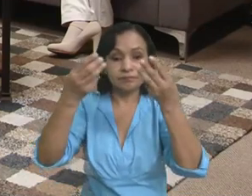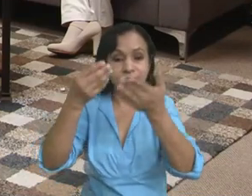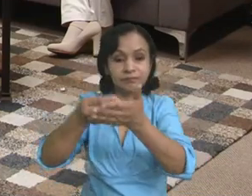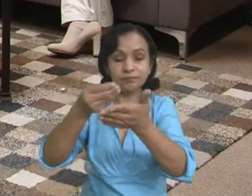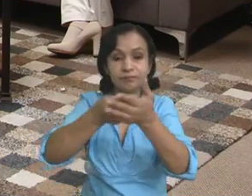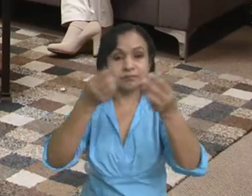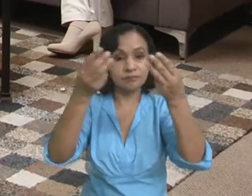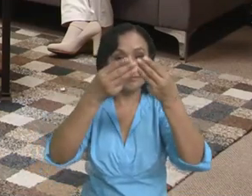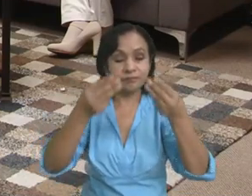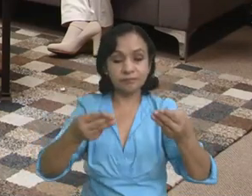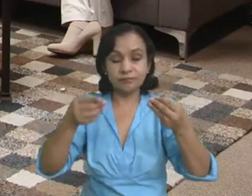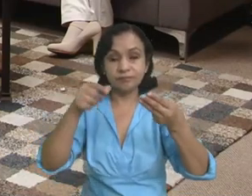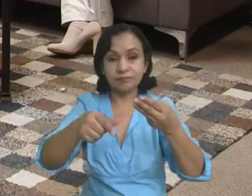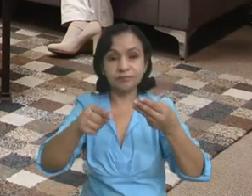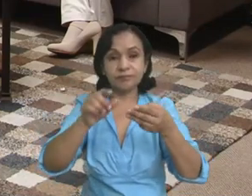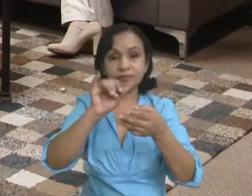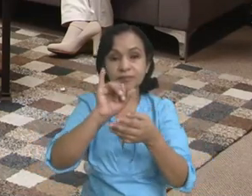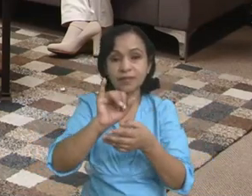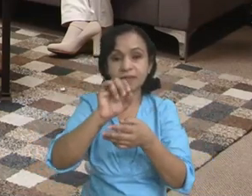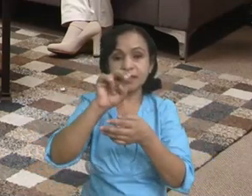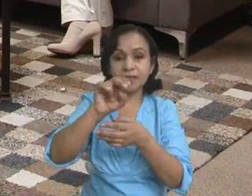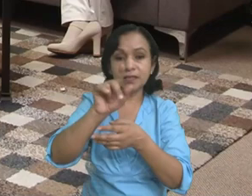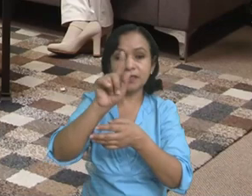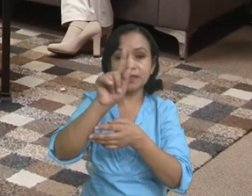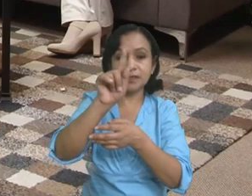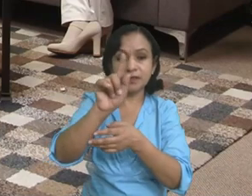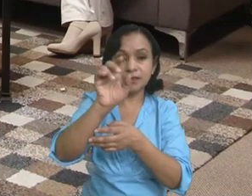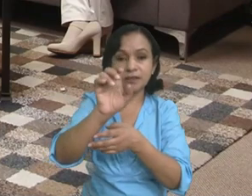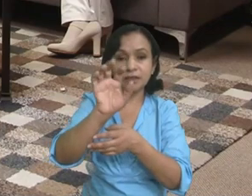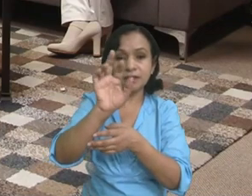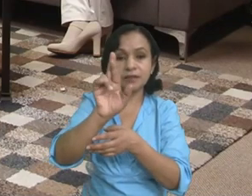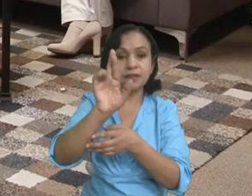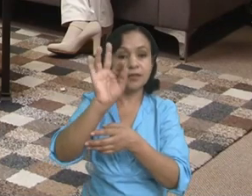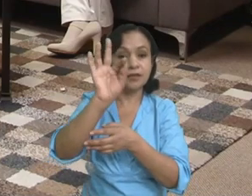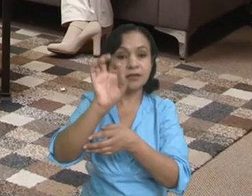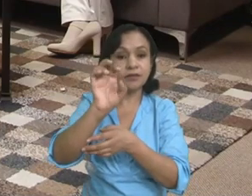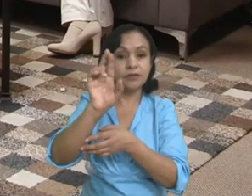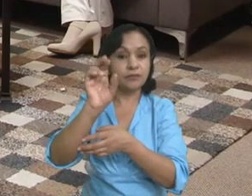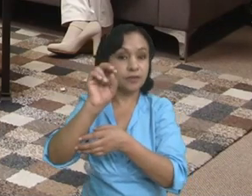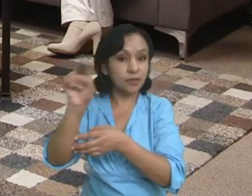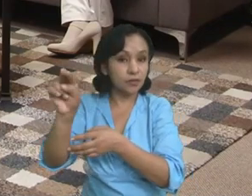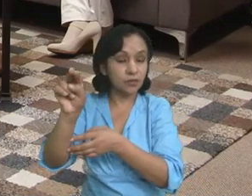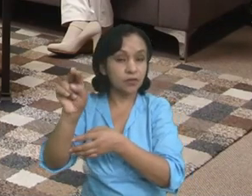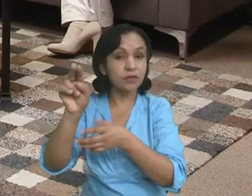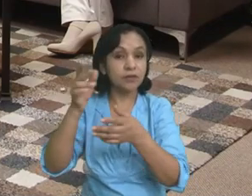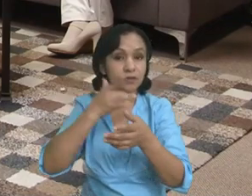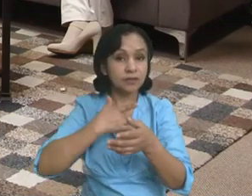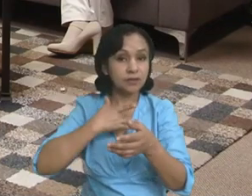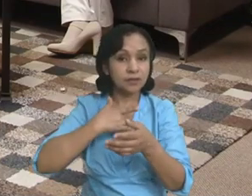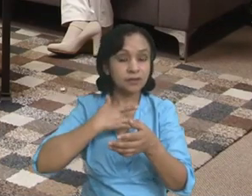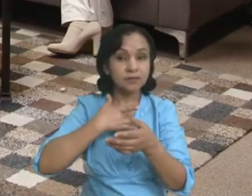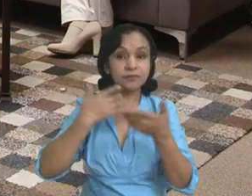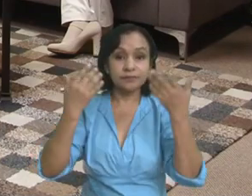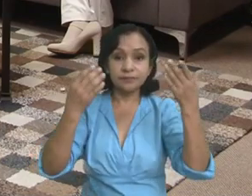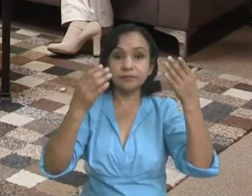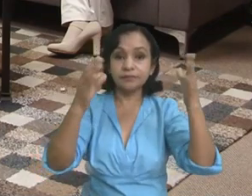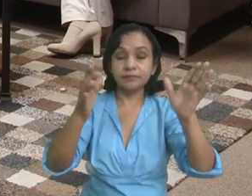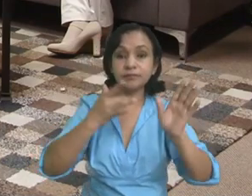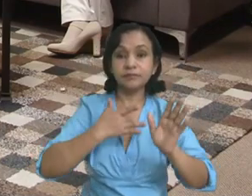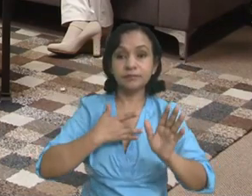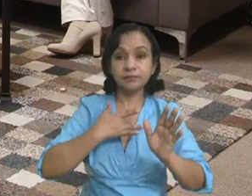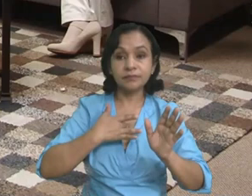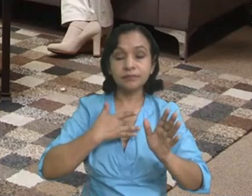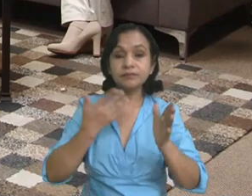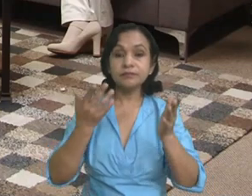para fabricar ese interferón que el mundo necesita. Y así es una gama de cuestiones